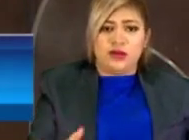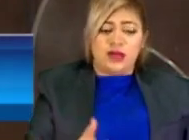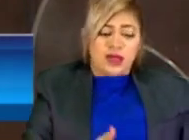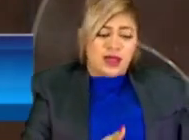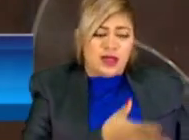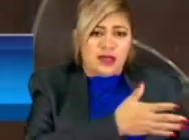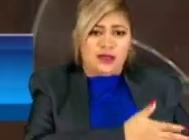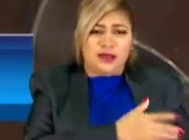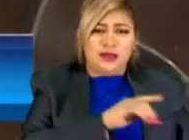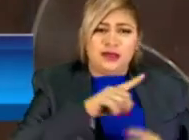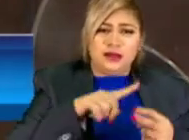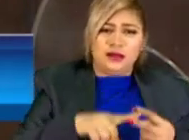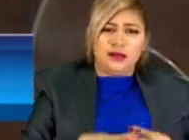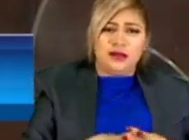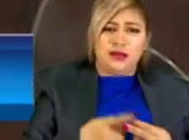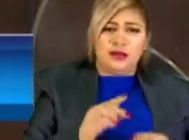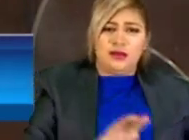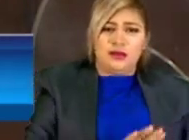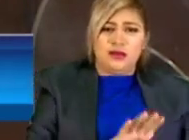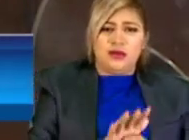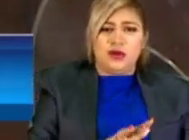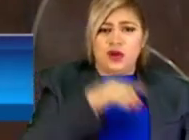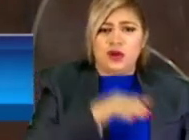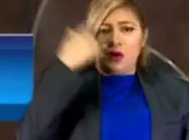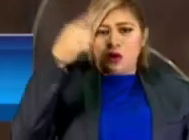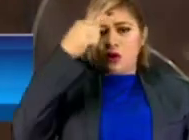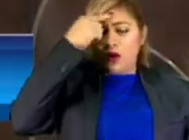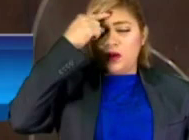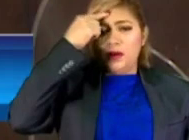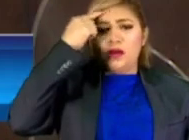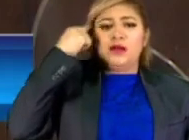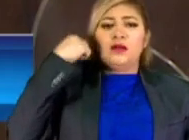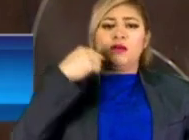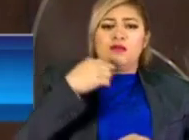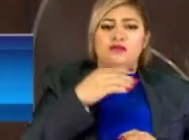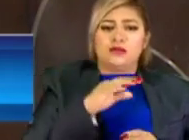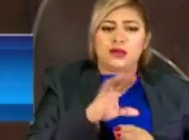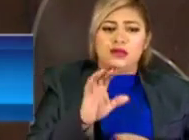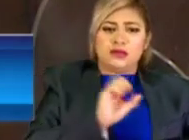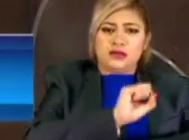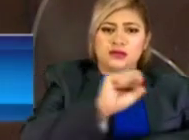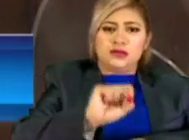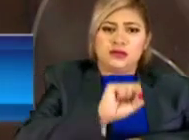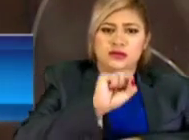los aportes de carácter social a los más vulnerables.